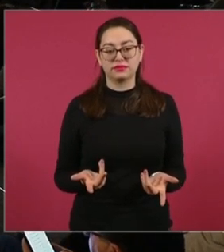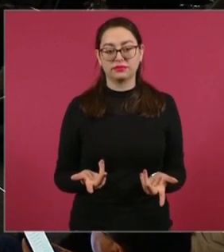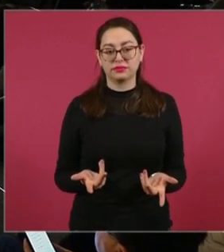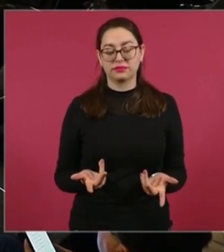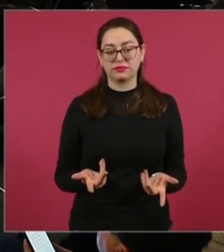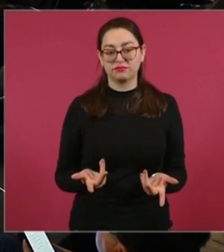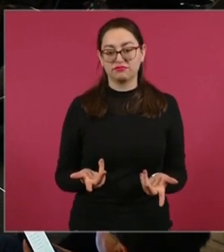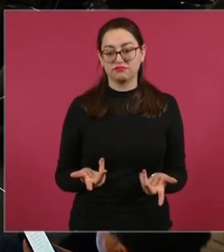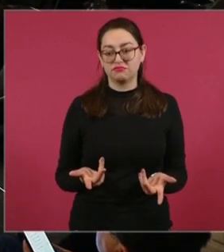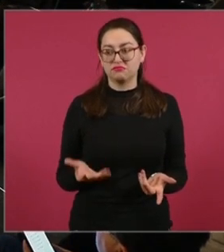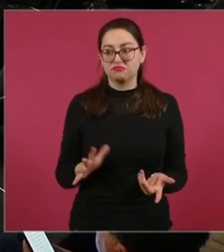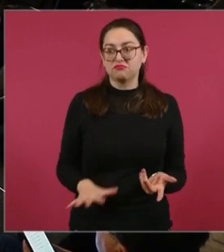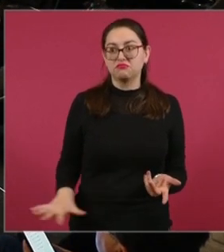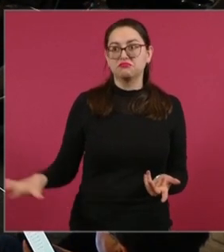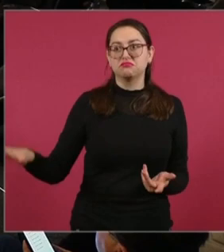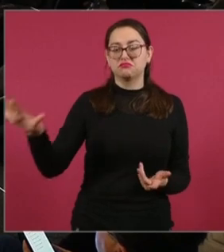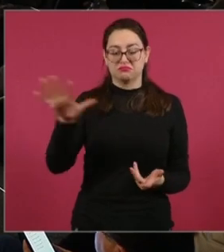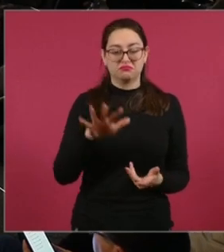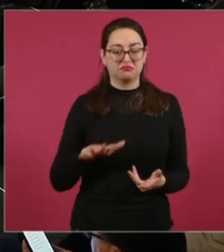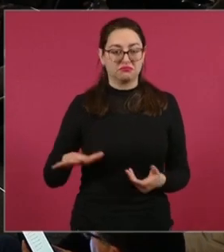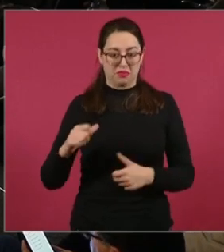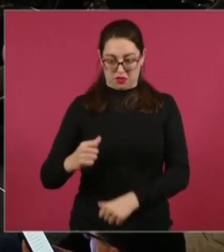pues manda el pueblo.